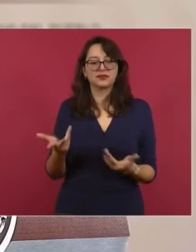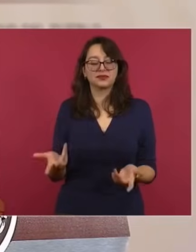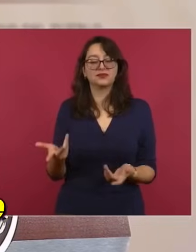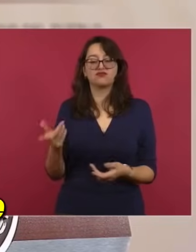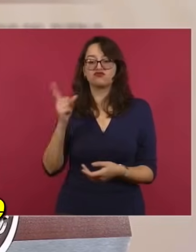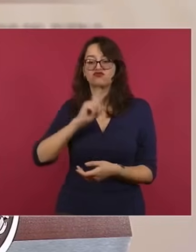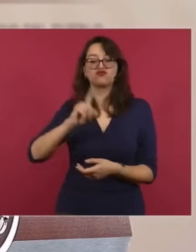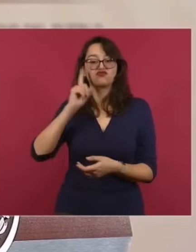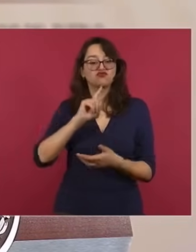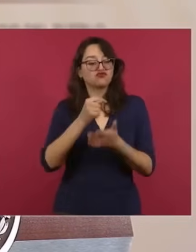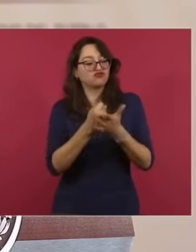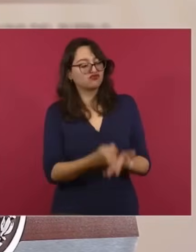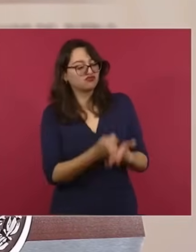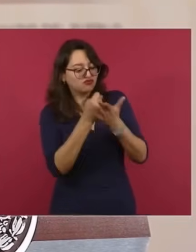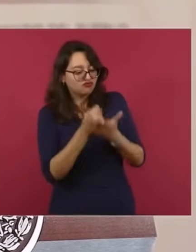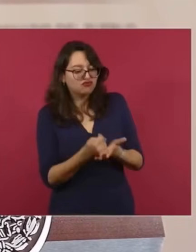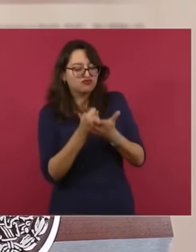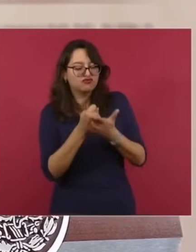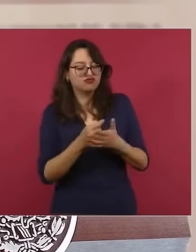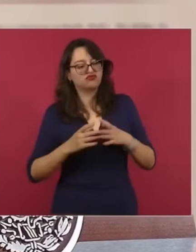terapeuta me decía que